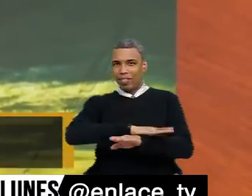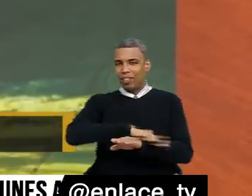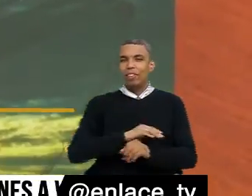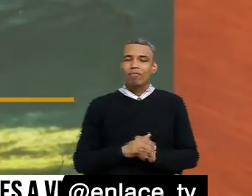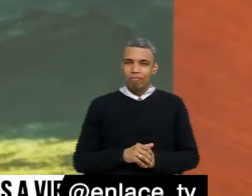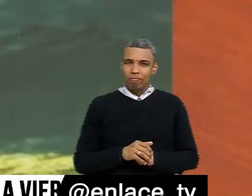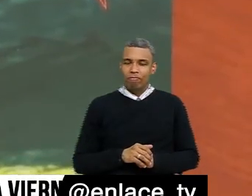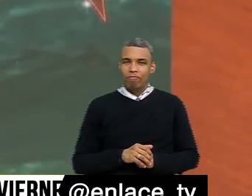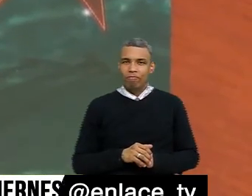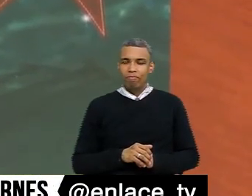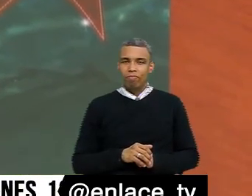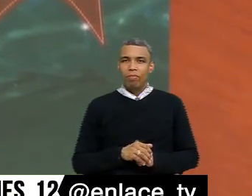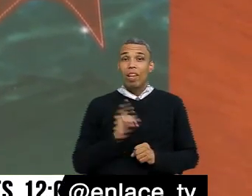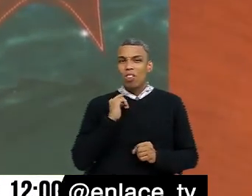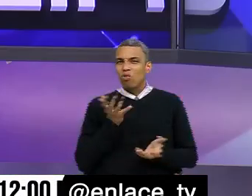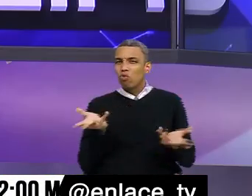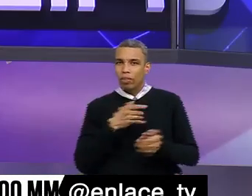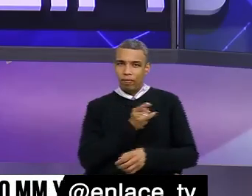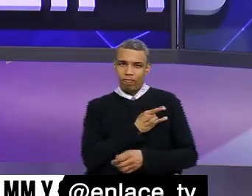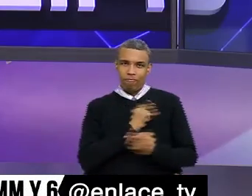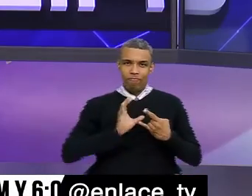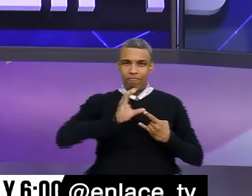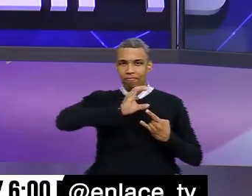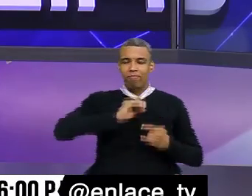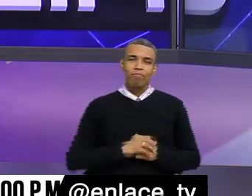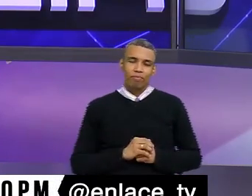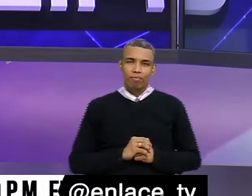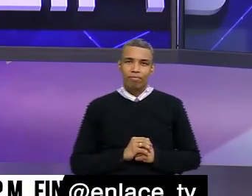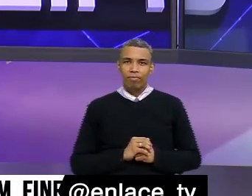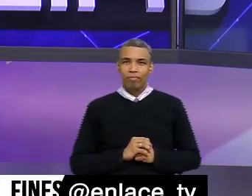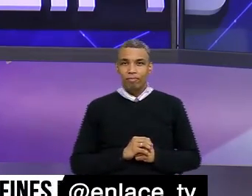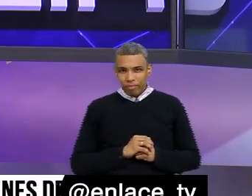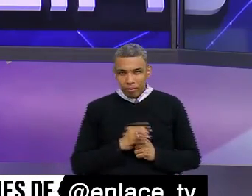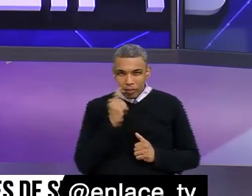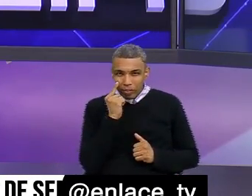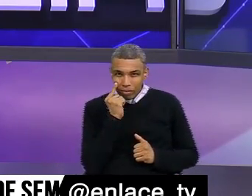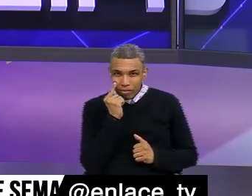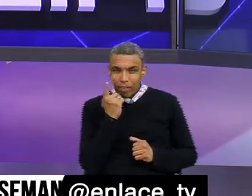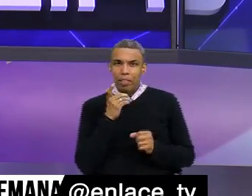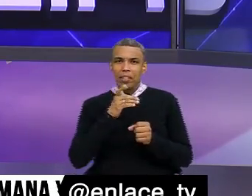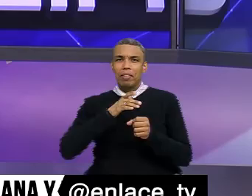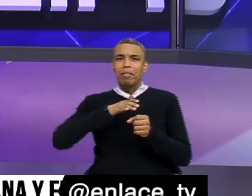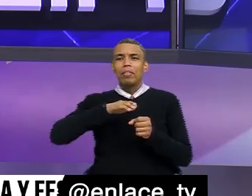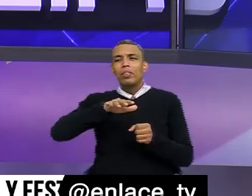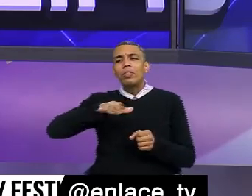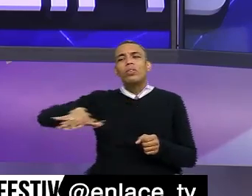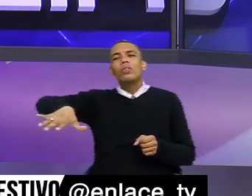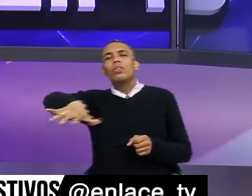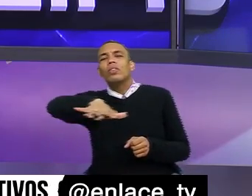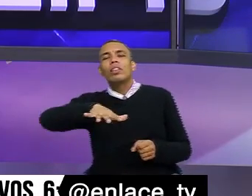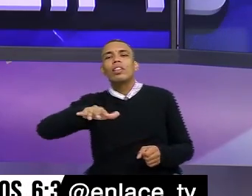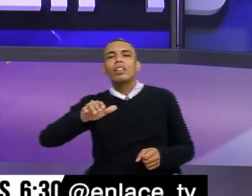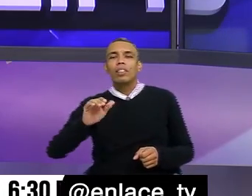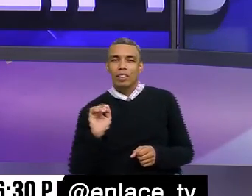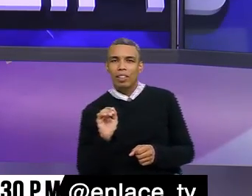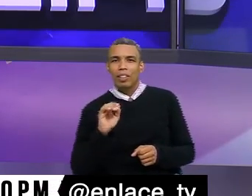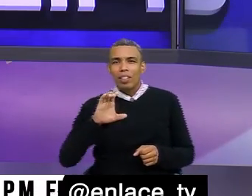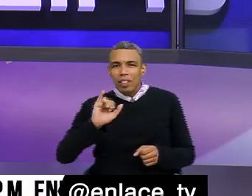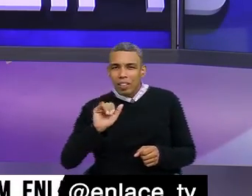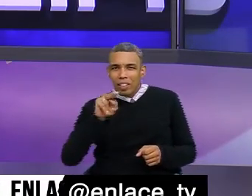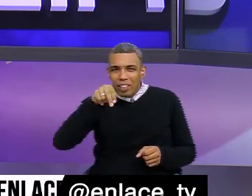la Universidad Cooperativa de Colombia. Y miren ustedes esto, comunidad de la vereda Ciénaga Brava creó su propio frente de